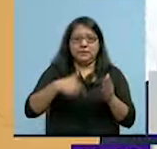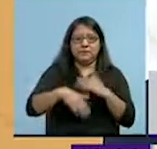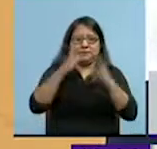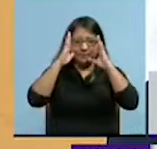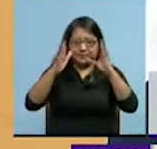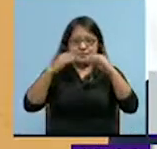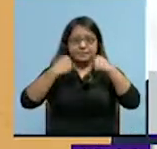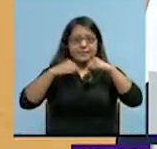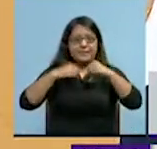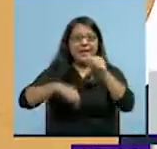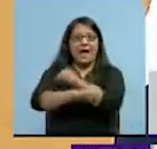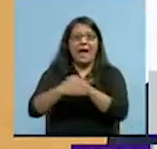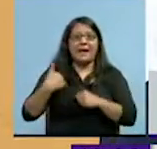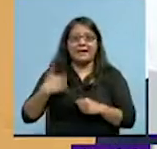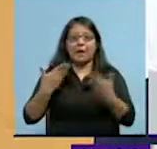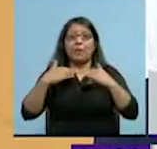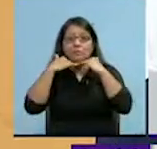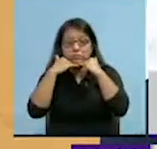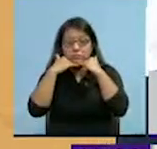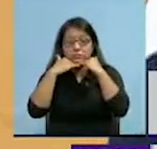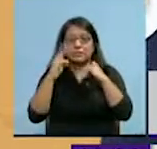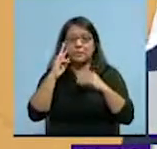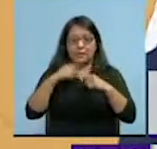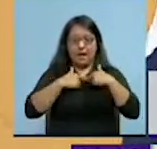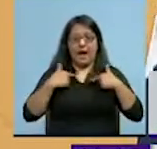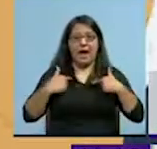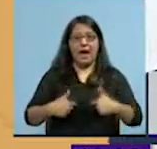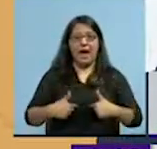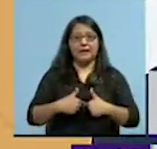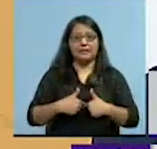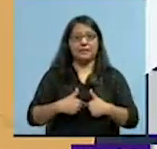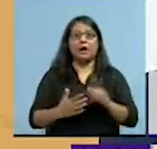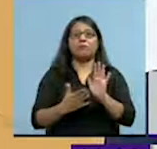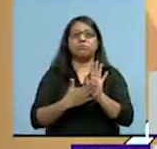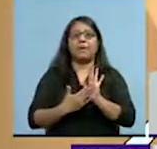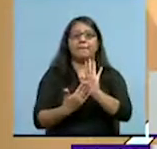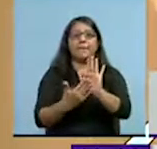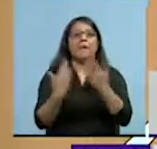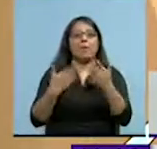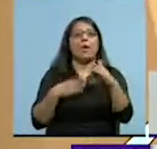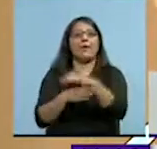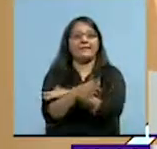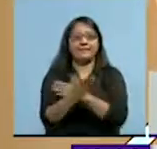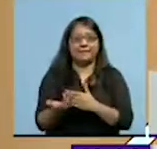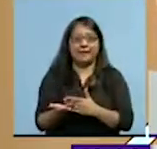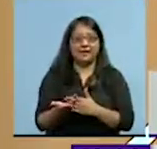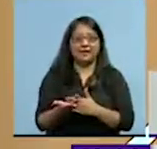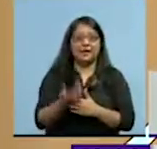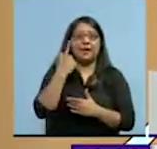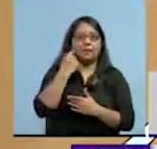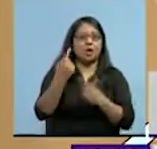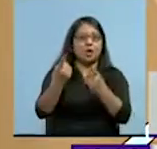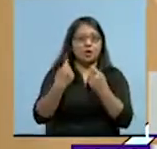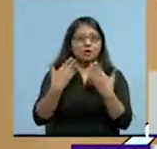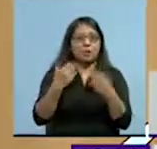de la selección nos permitía tener esta credencial el acceso a todos los recursos que por ahí necesitas para